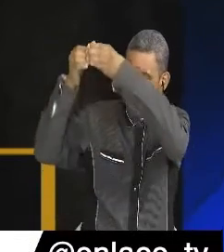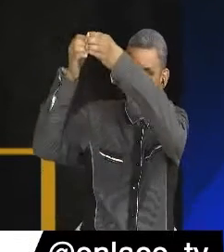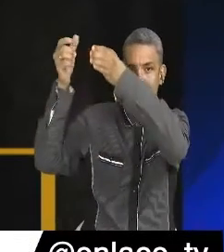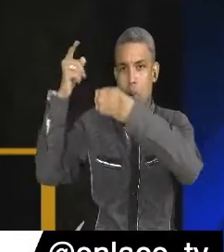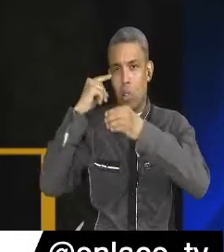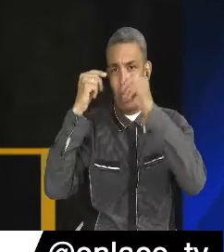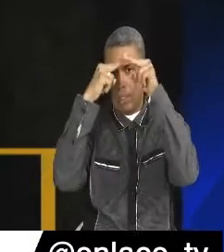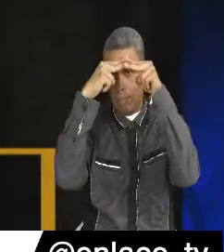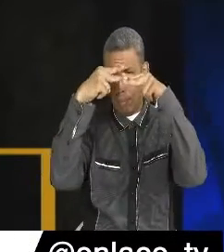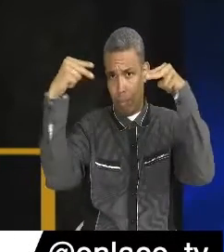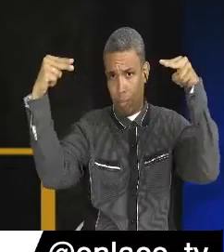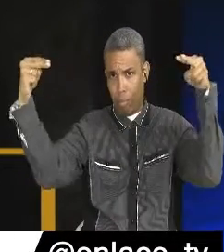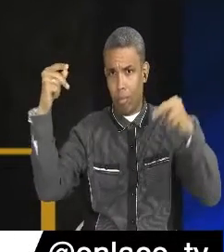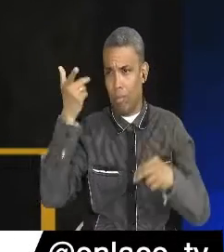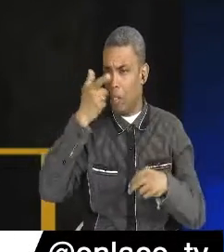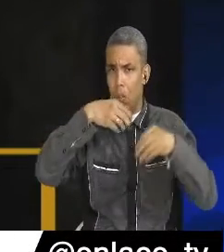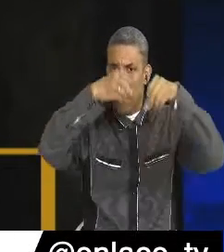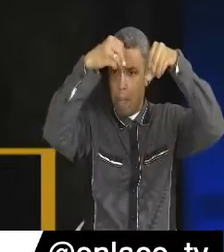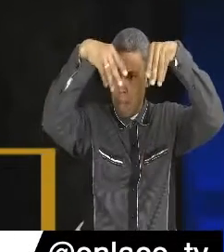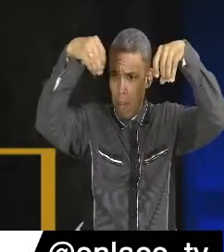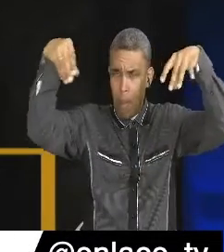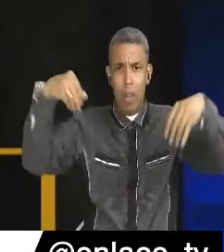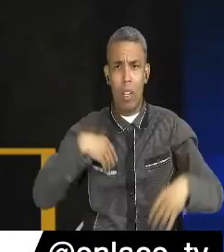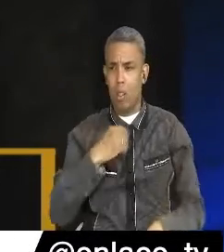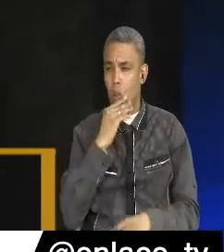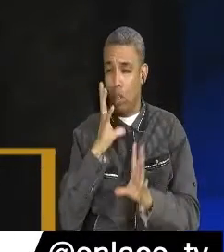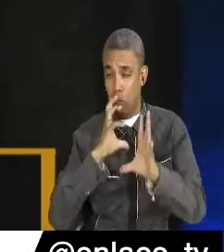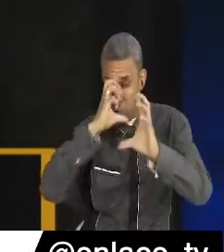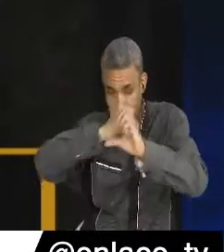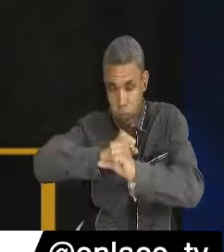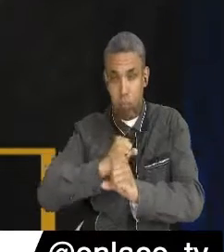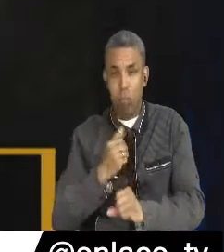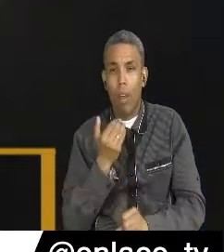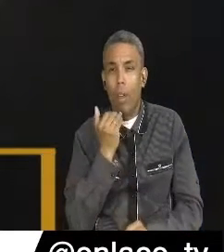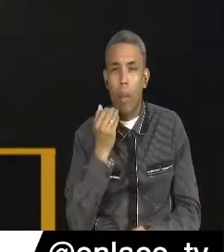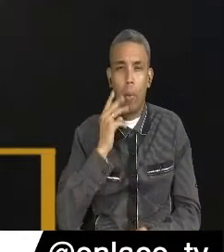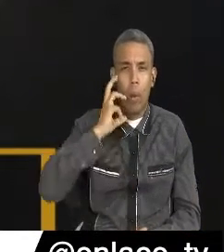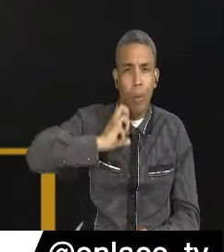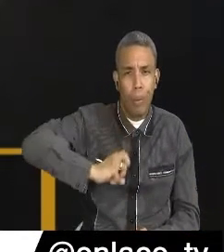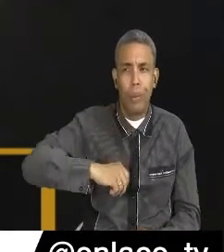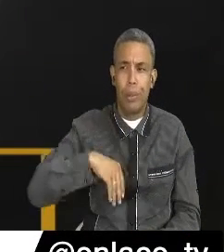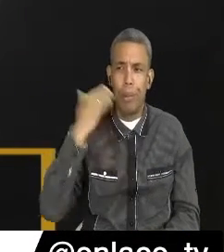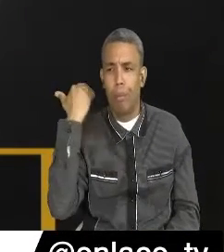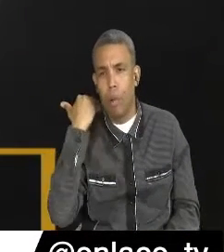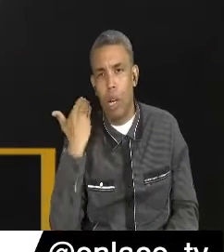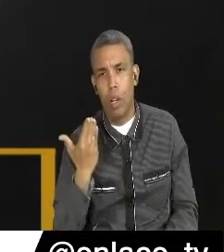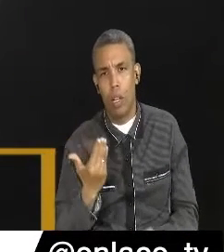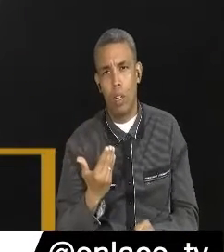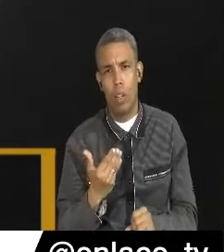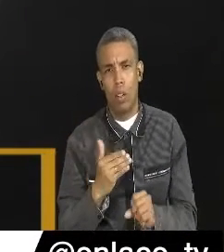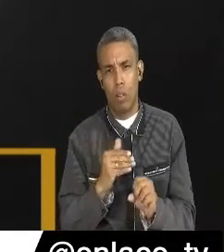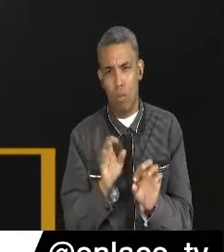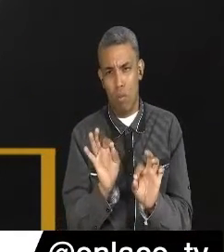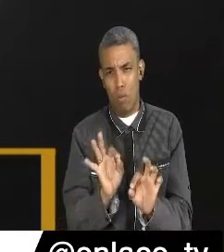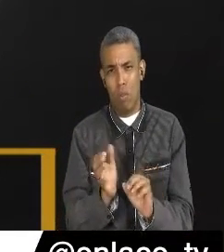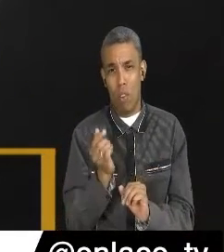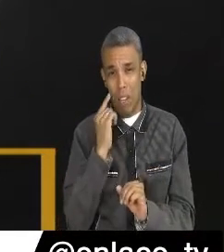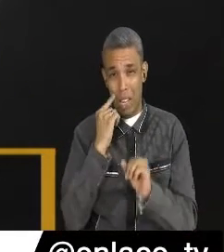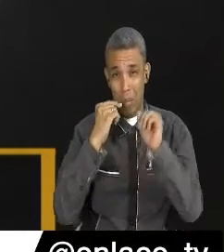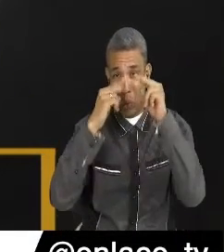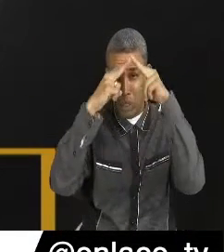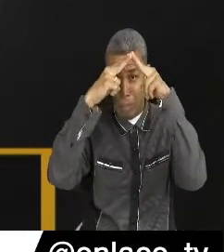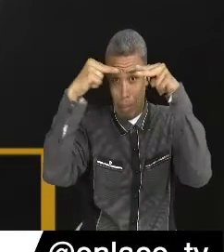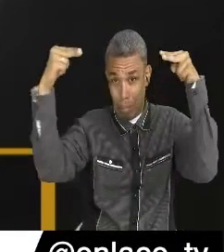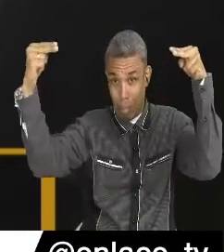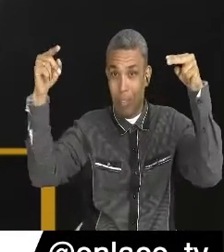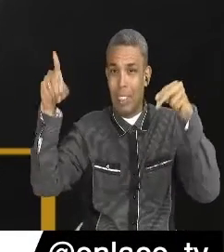en el sector no hay alumbrado público, lo que podría generar problemas de inseguridad. También denuncia que a esta problemática se le suma que los cables de la parabólica